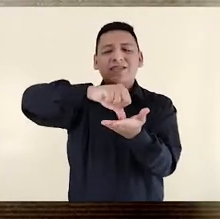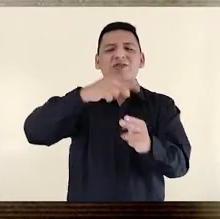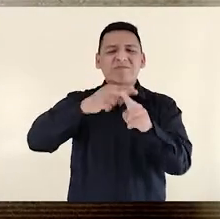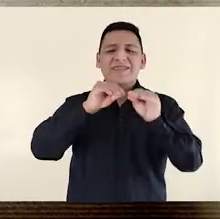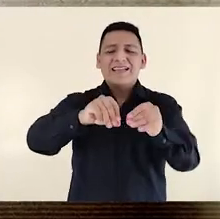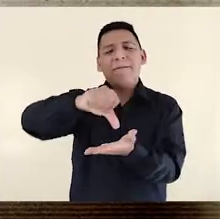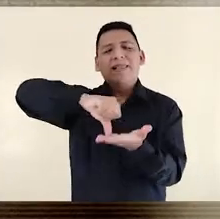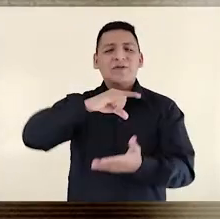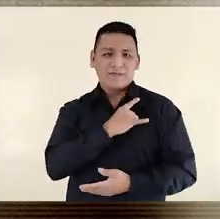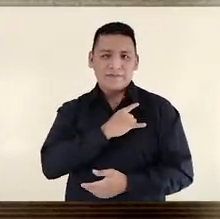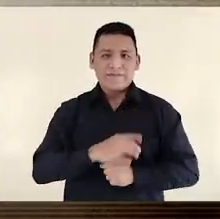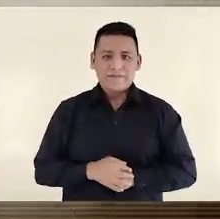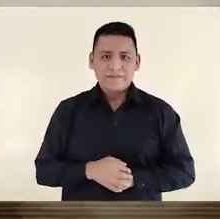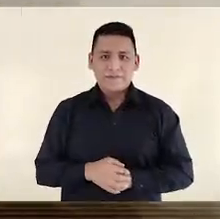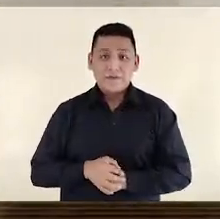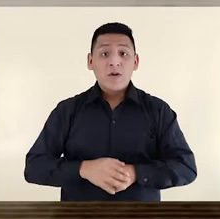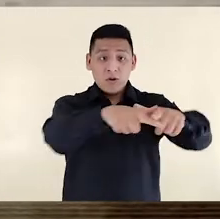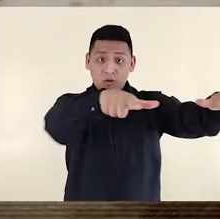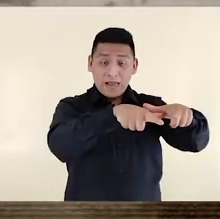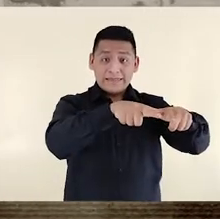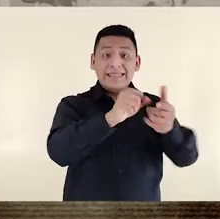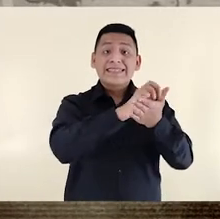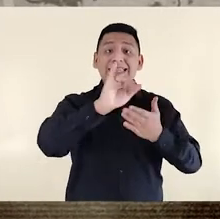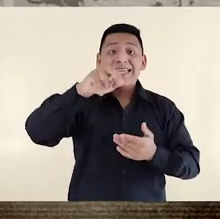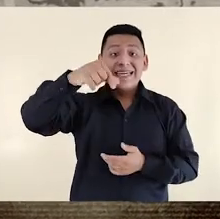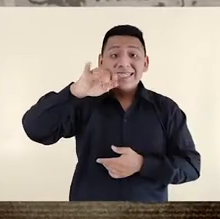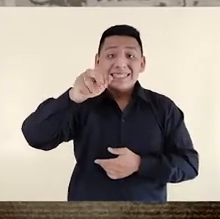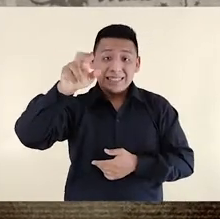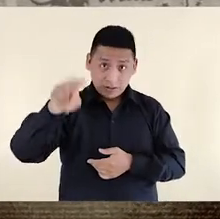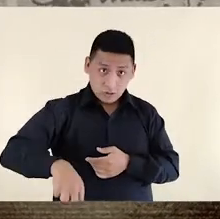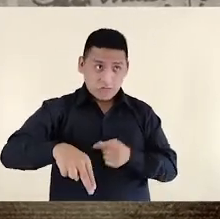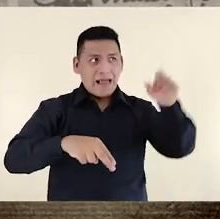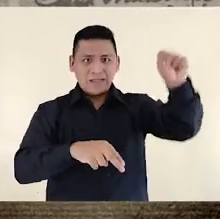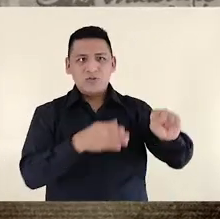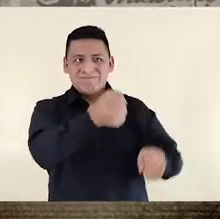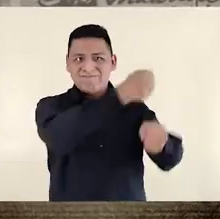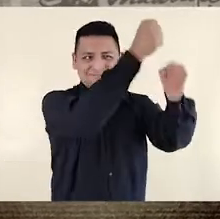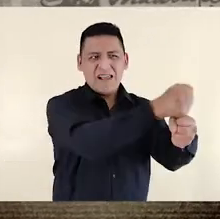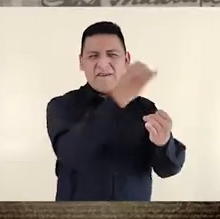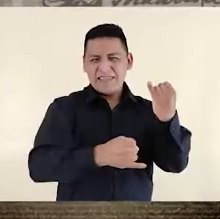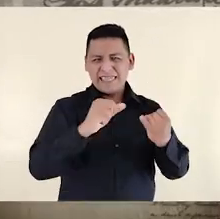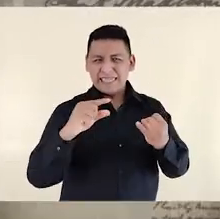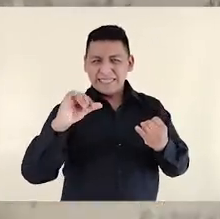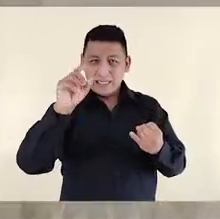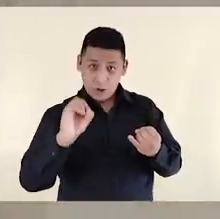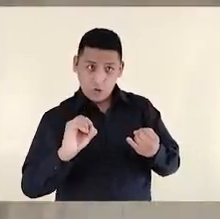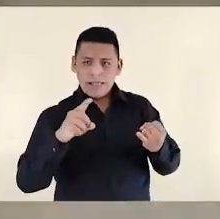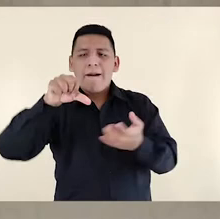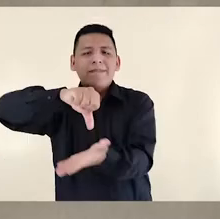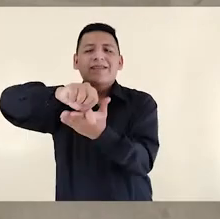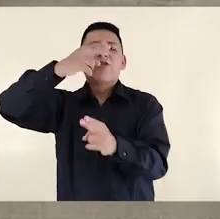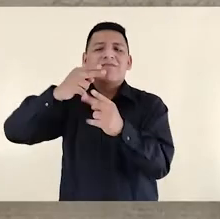a la plaza se le llamó Plaza de la Universidad. Cuando el local del Tribunal de la Santa Inquisición se instaló en el lado sur a fines de ese